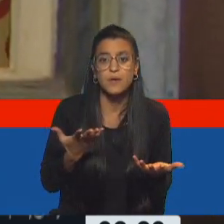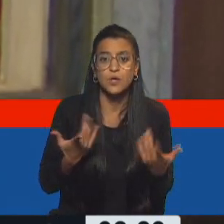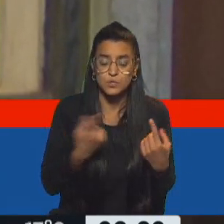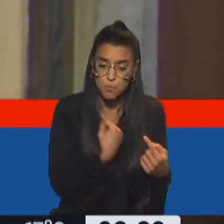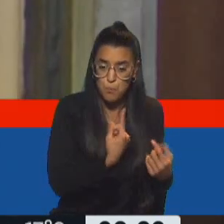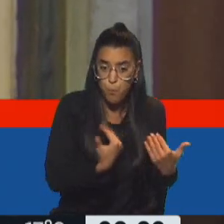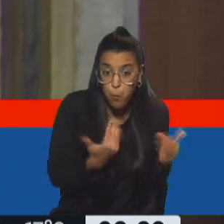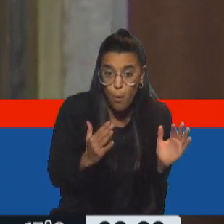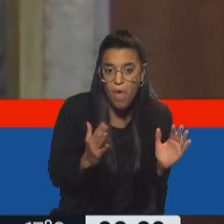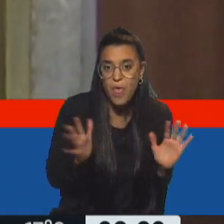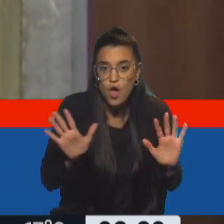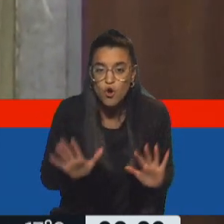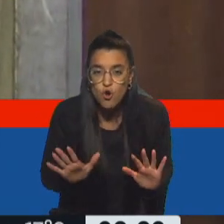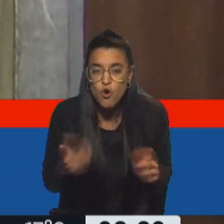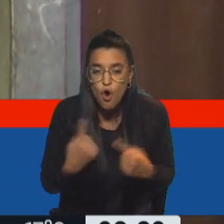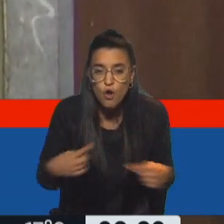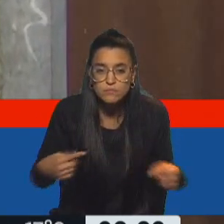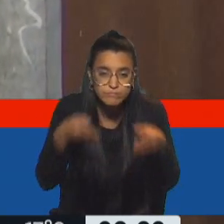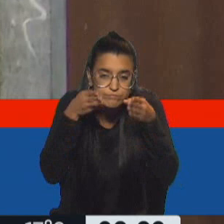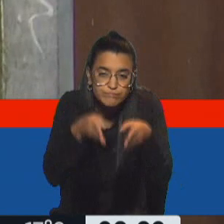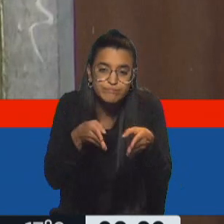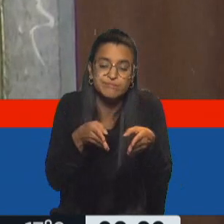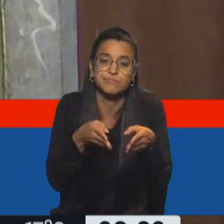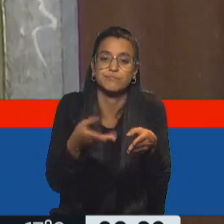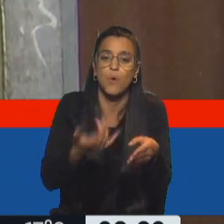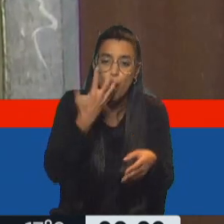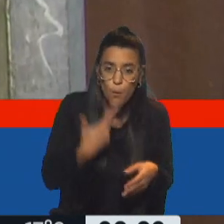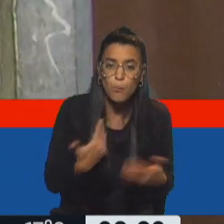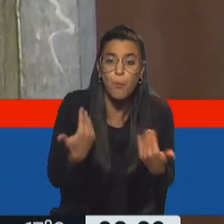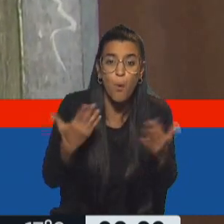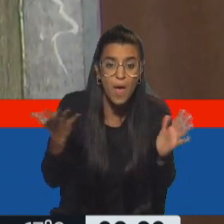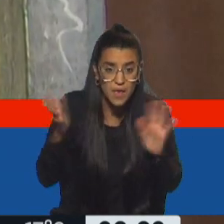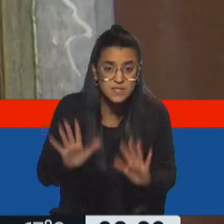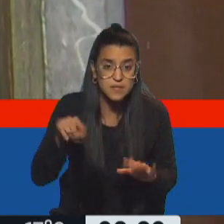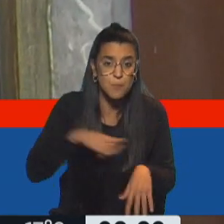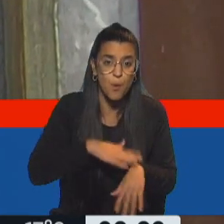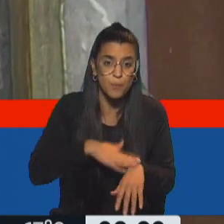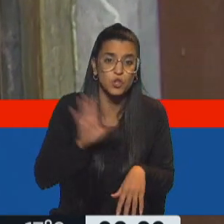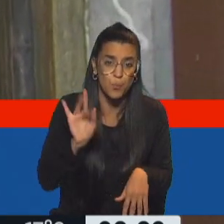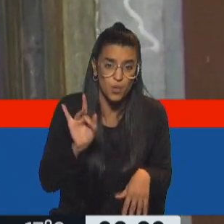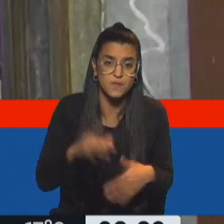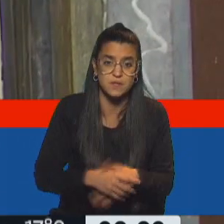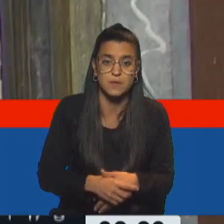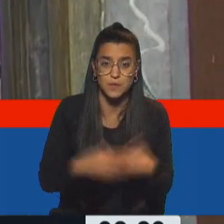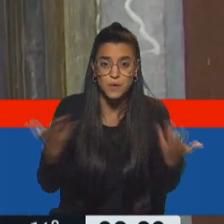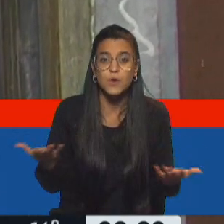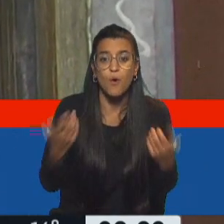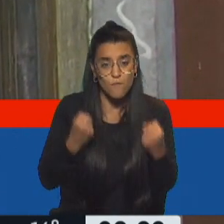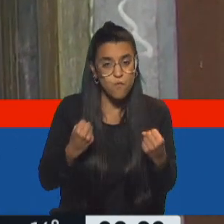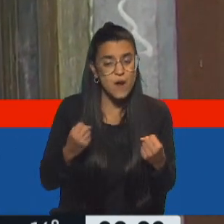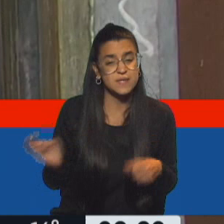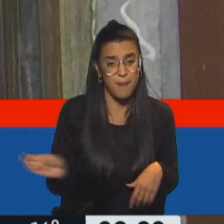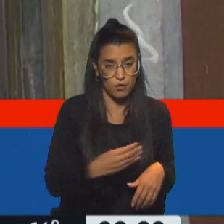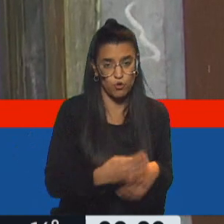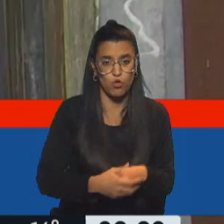uno pueda. Tratar de hacer lo que, y enfocarse en lo que uno le guste y pueda hacer en estos momentos tan difíciles. Nada, mucha fuerza para